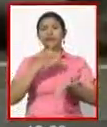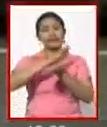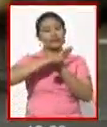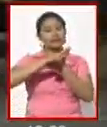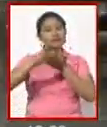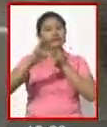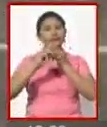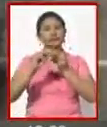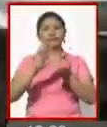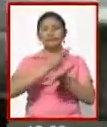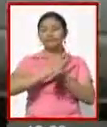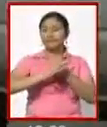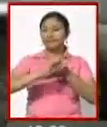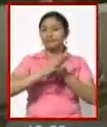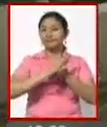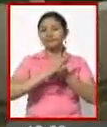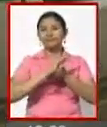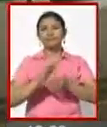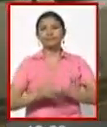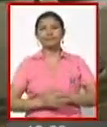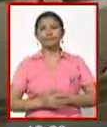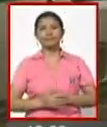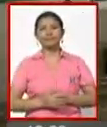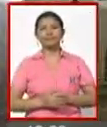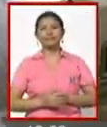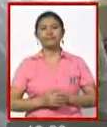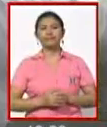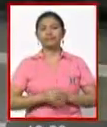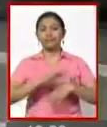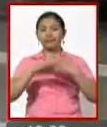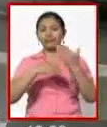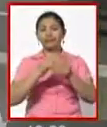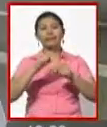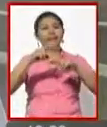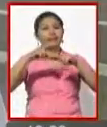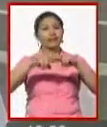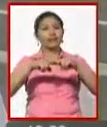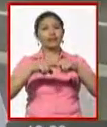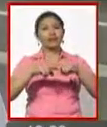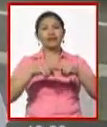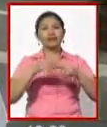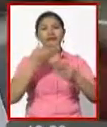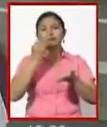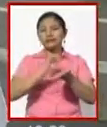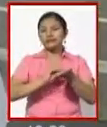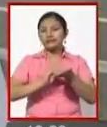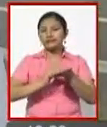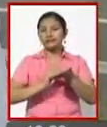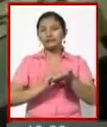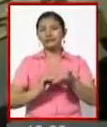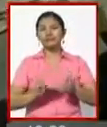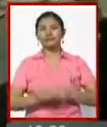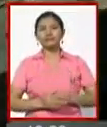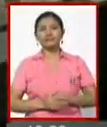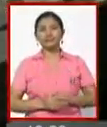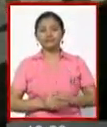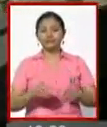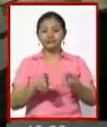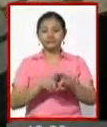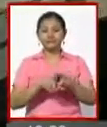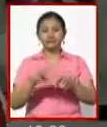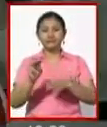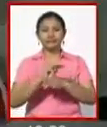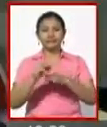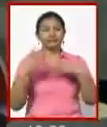micros, limpiar sus parandas, sus asientos con lavandina, agua y jabón. Por otro lado,